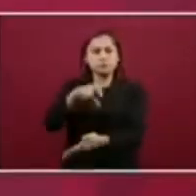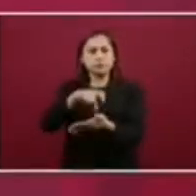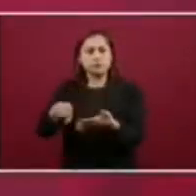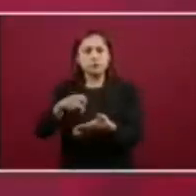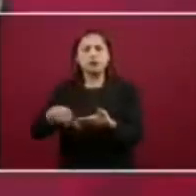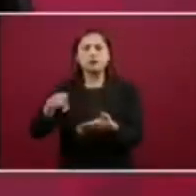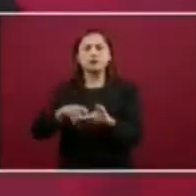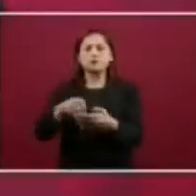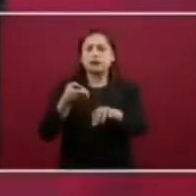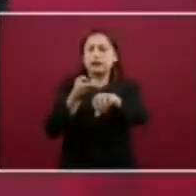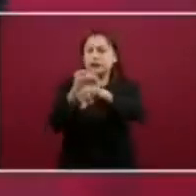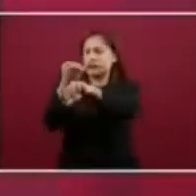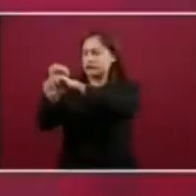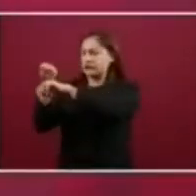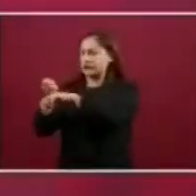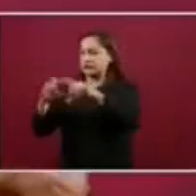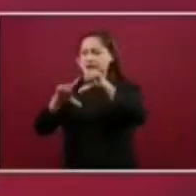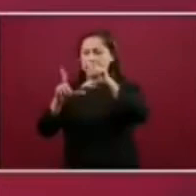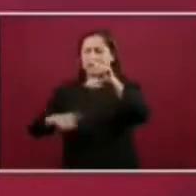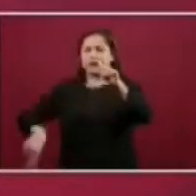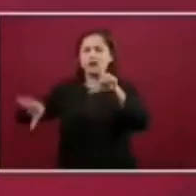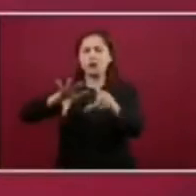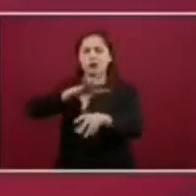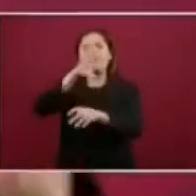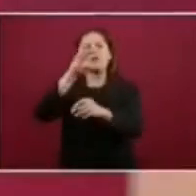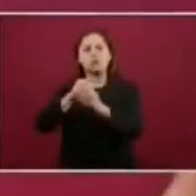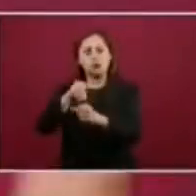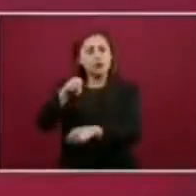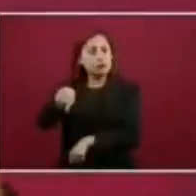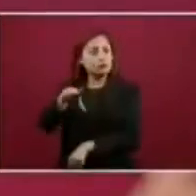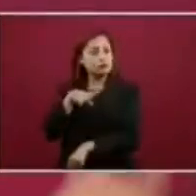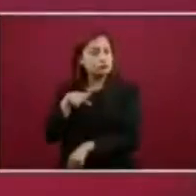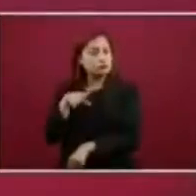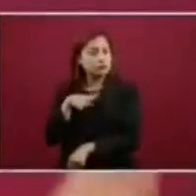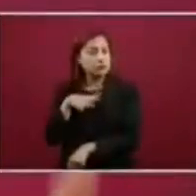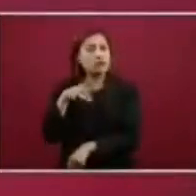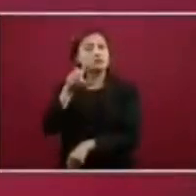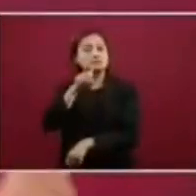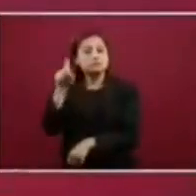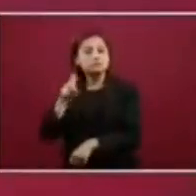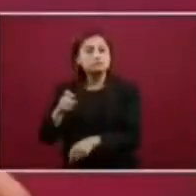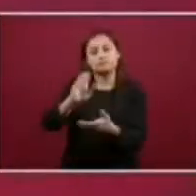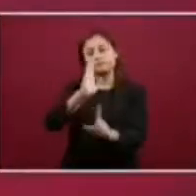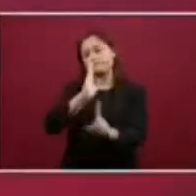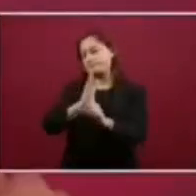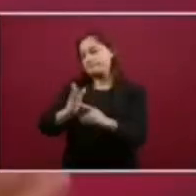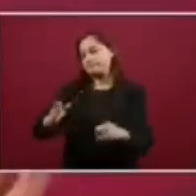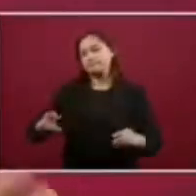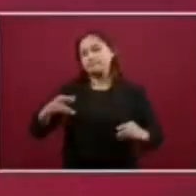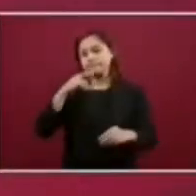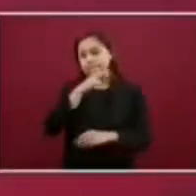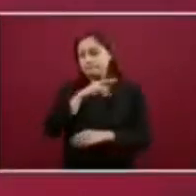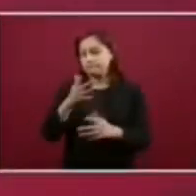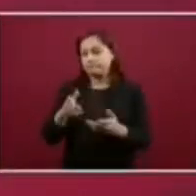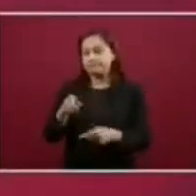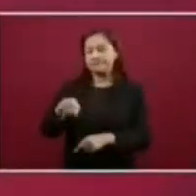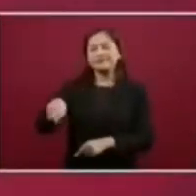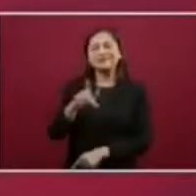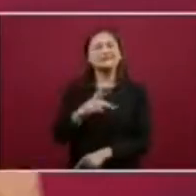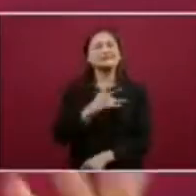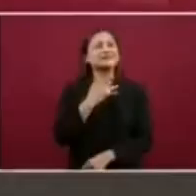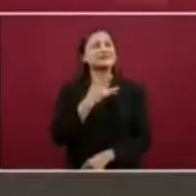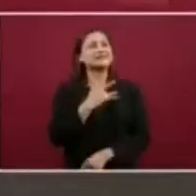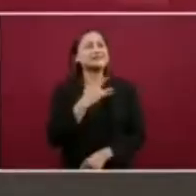32 entidades federativas tienen insumos y los han tenido desde mayo junio entonces no se queden con la inquietud